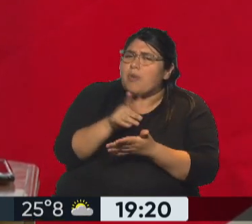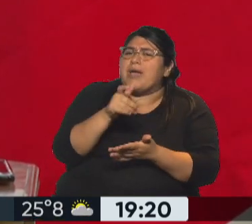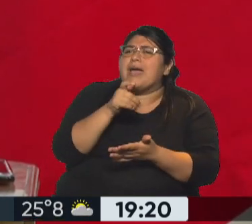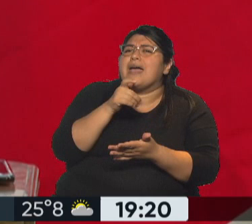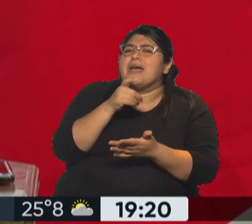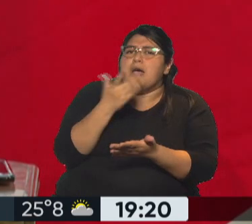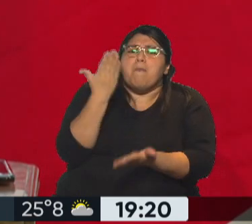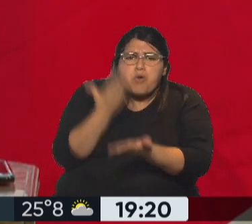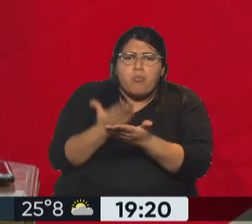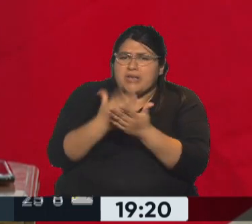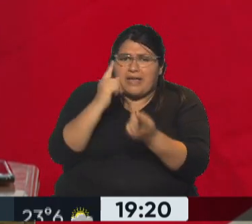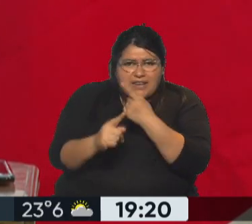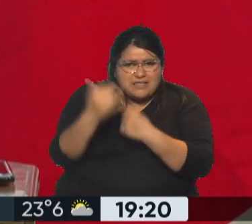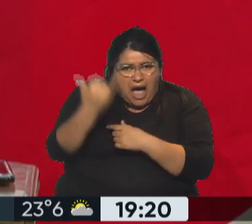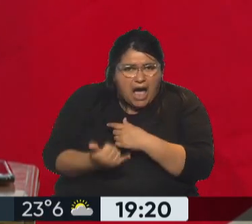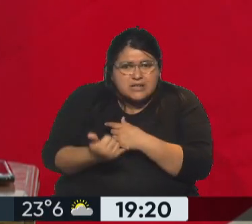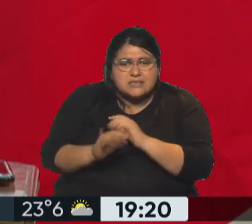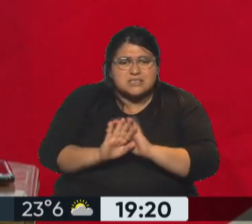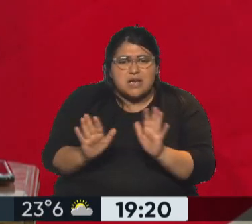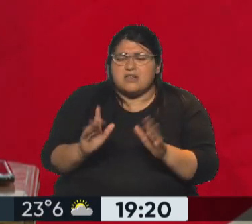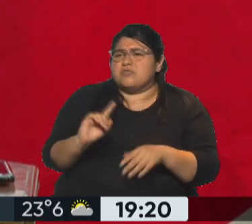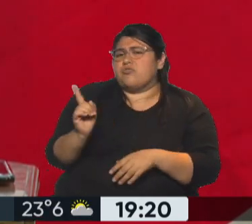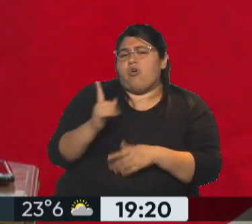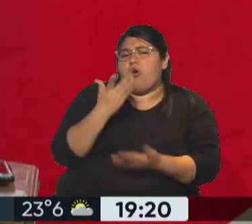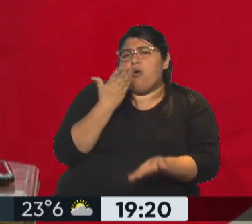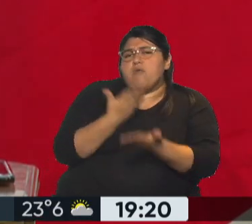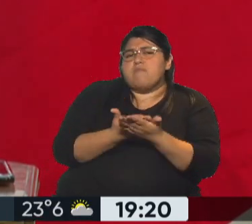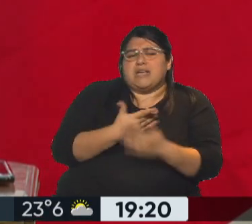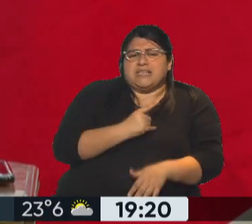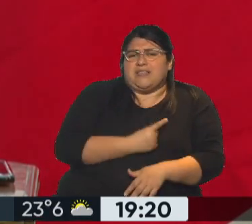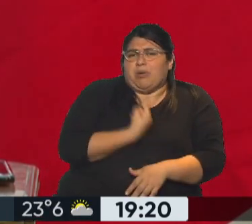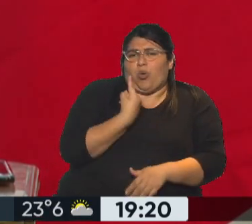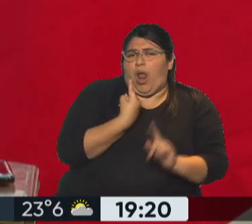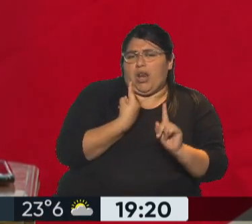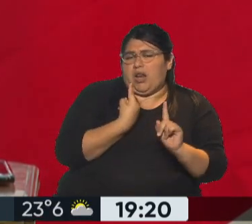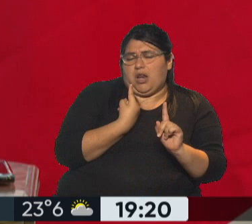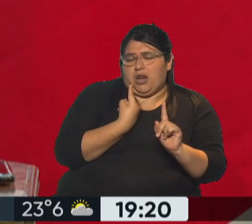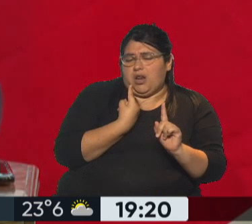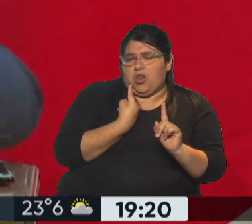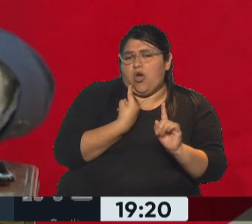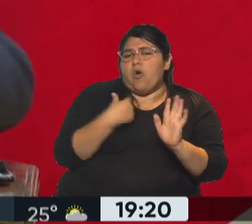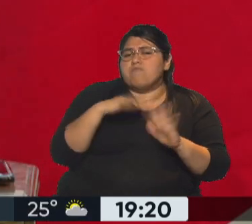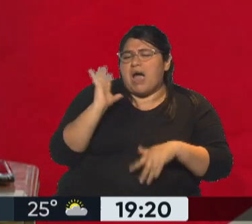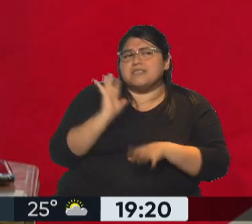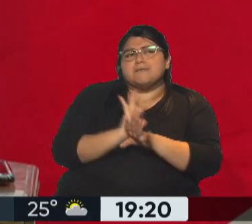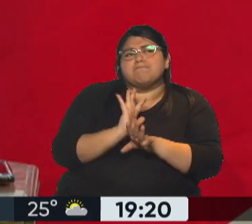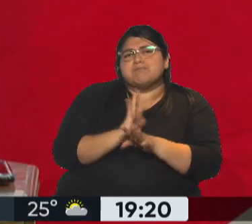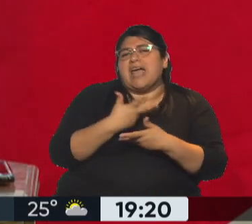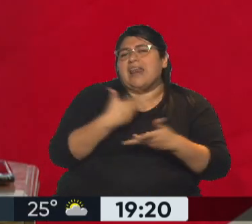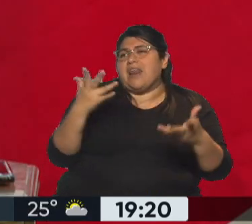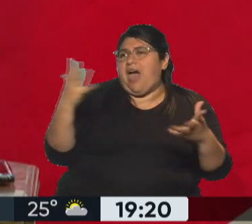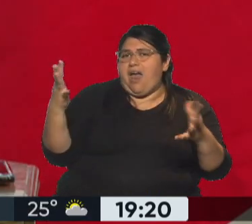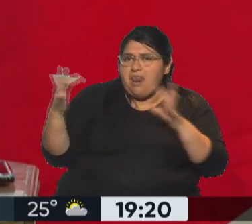llevar al... Yo entiendo que la propuesta no es una propuesta de un país individual, sino que es una propuesta más amplia. Y por